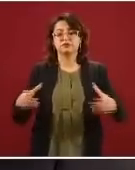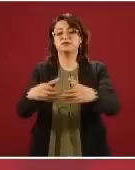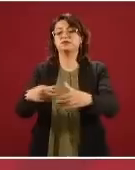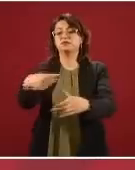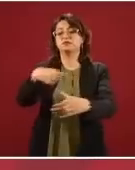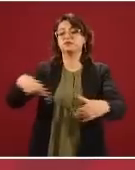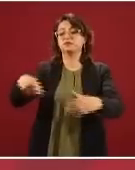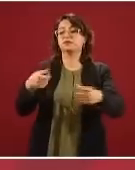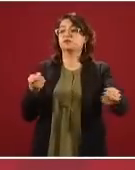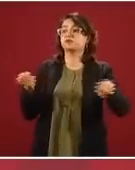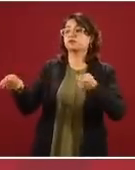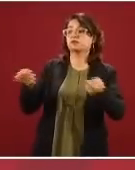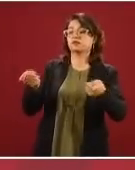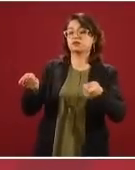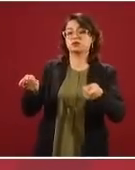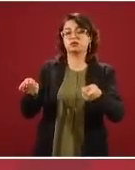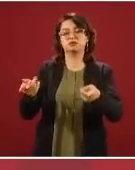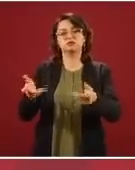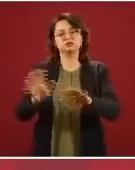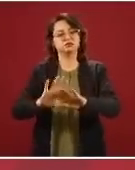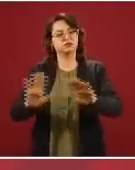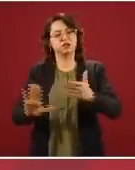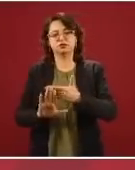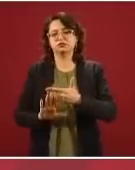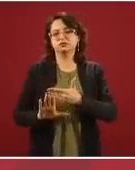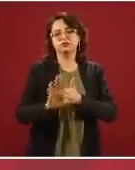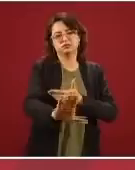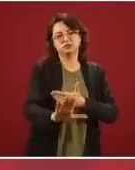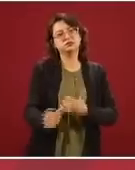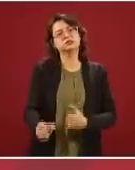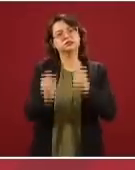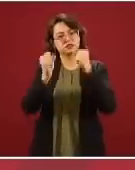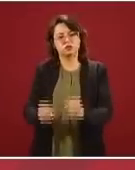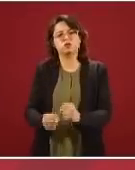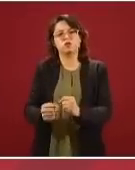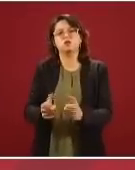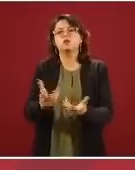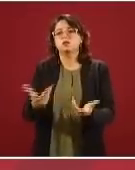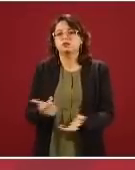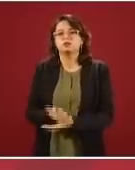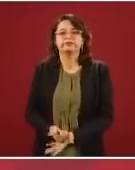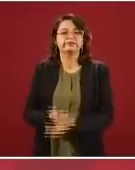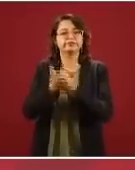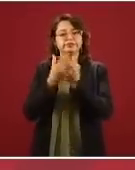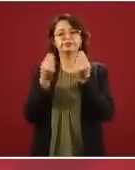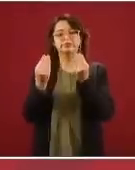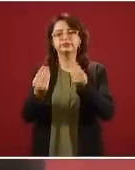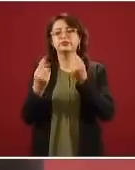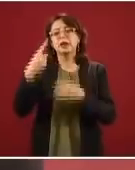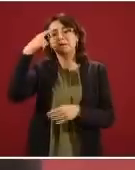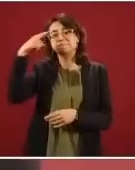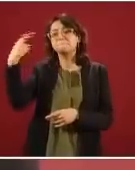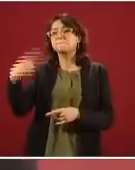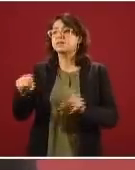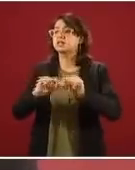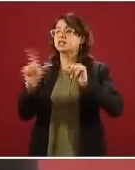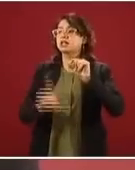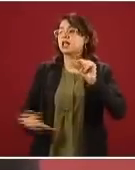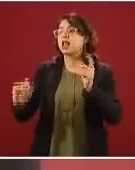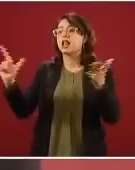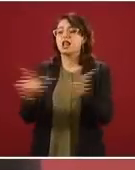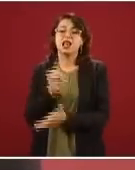los que dominan, y esto va a ayudar mucho a que haya un auténtico Estado de